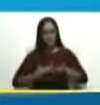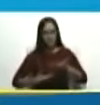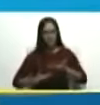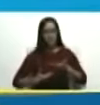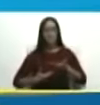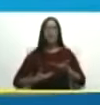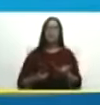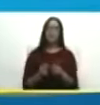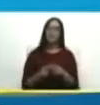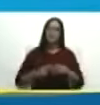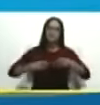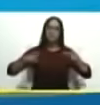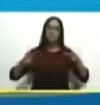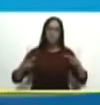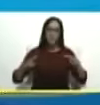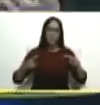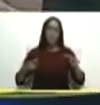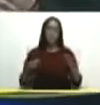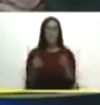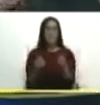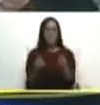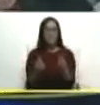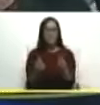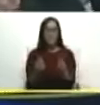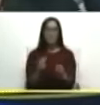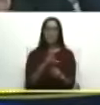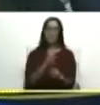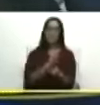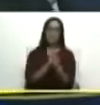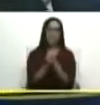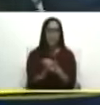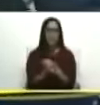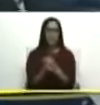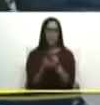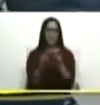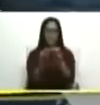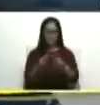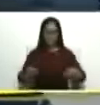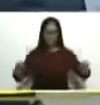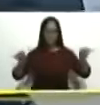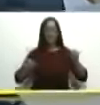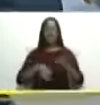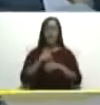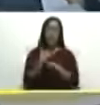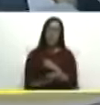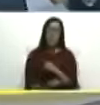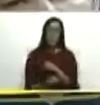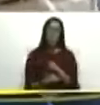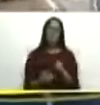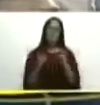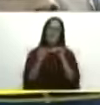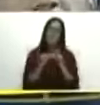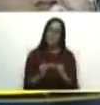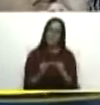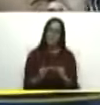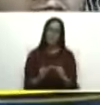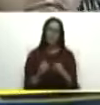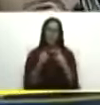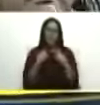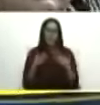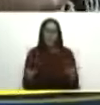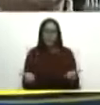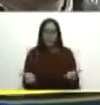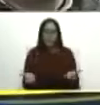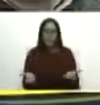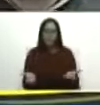tasa inflacionaria, para que la platica no se le transforme en sal y agua a los proyectos y queden inconclusos.